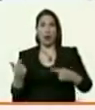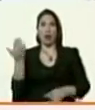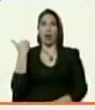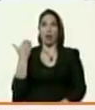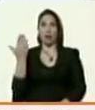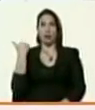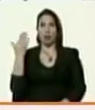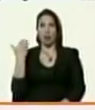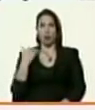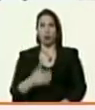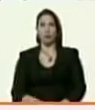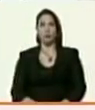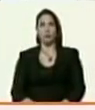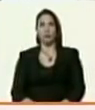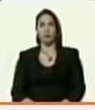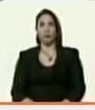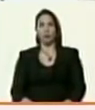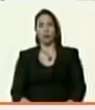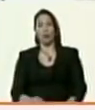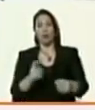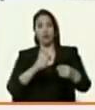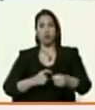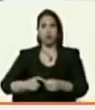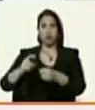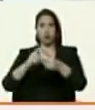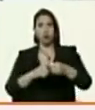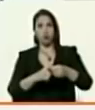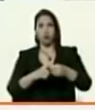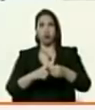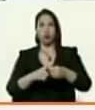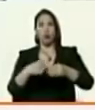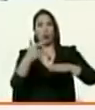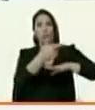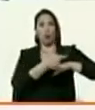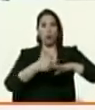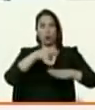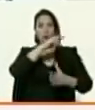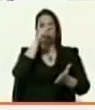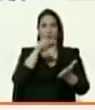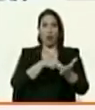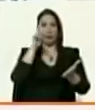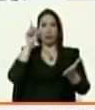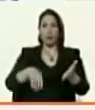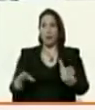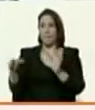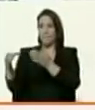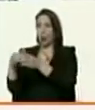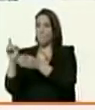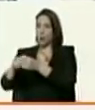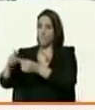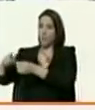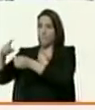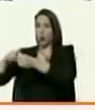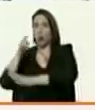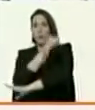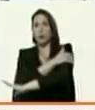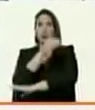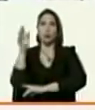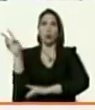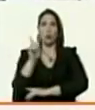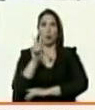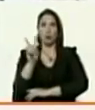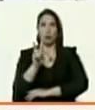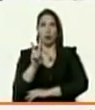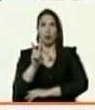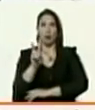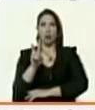por parte de miembros del Gobierno Nacional y factores de la oposición política venezolana, la Comisión